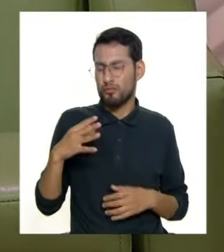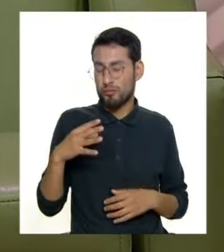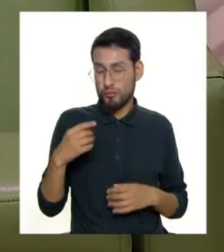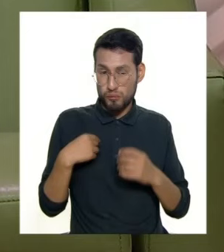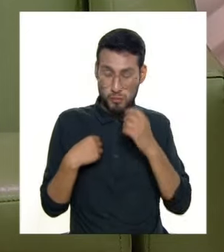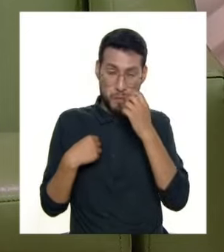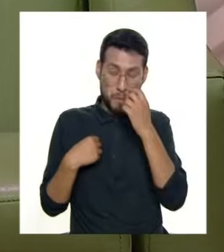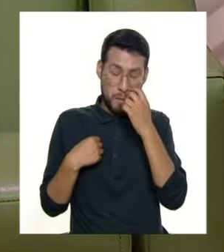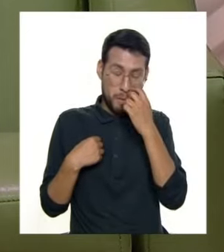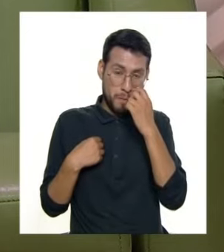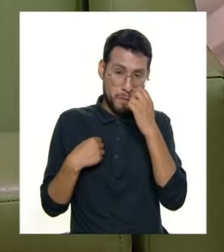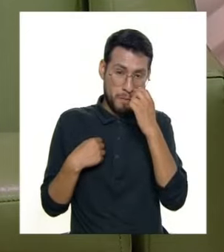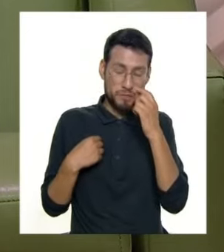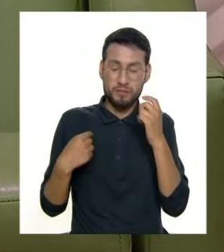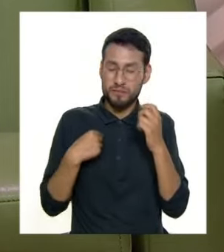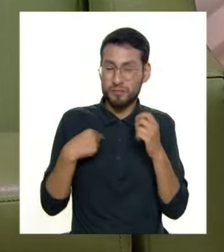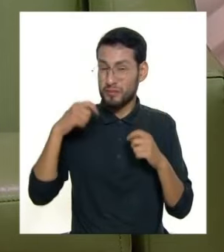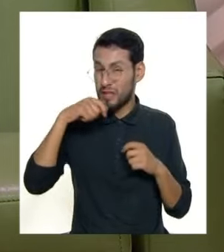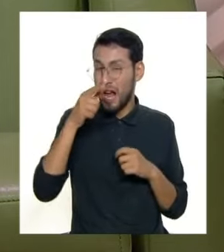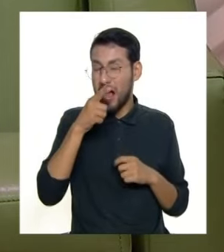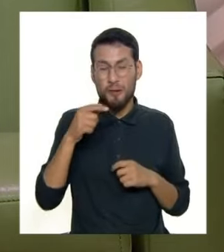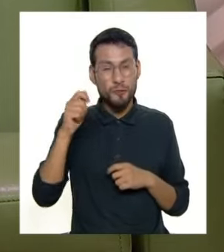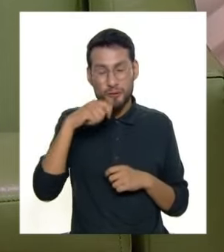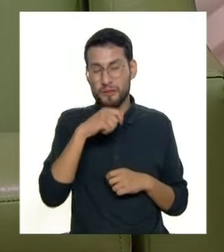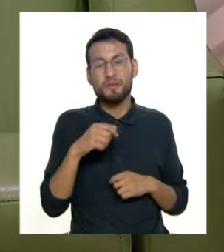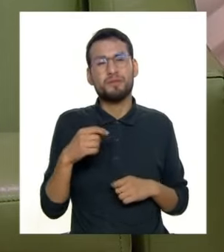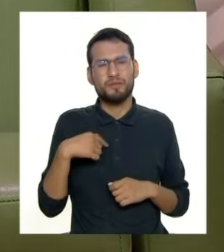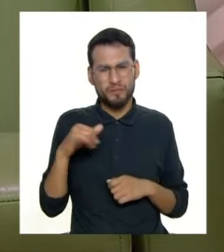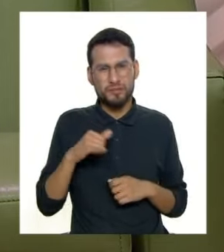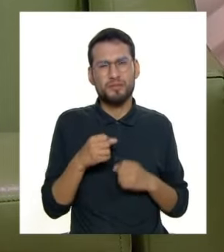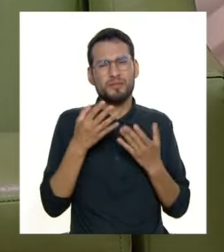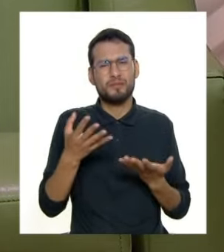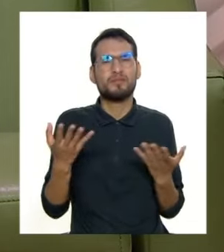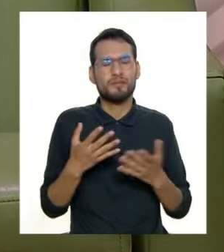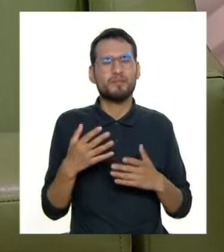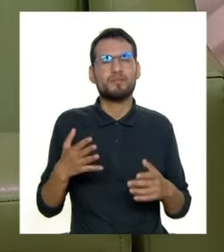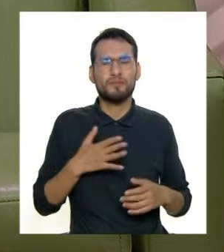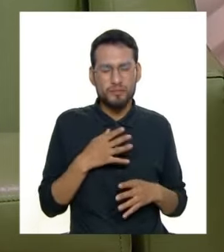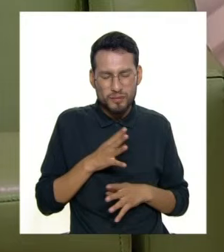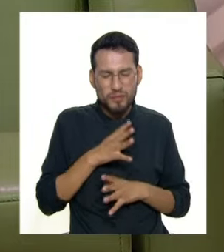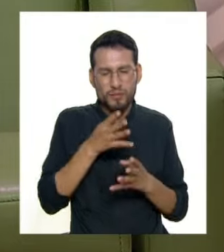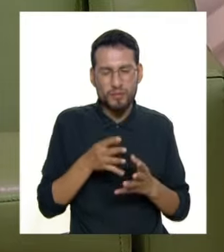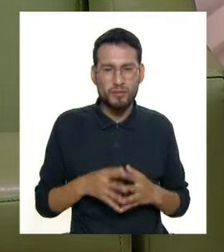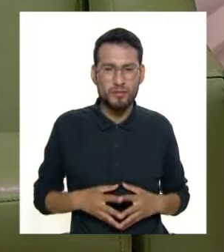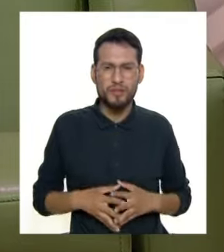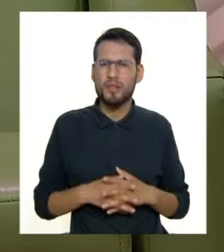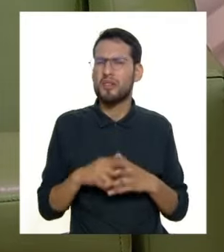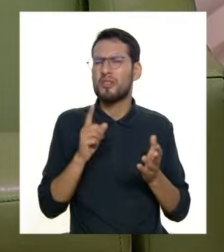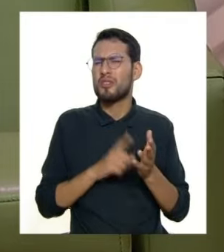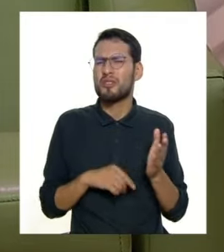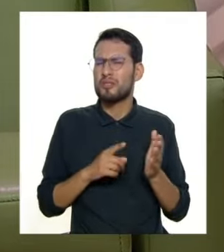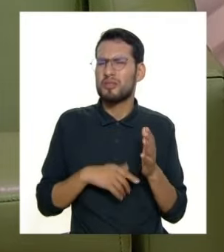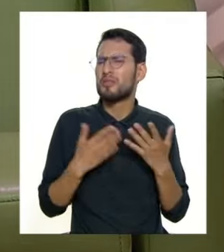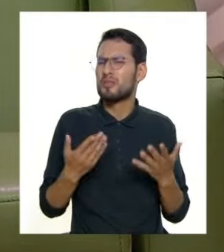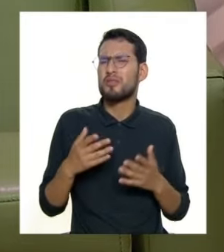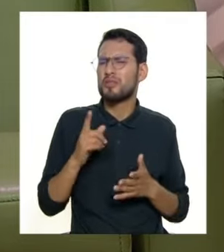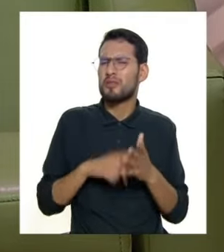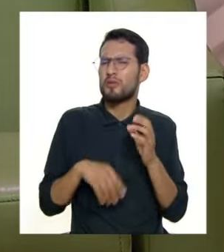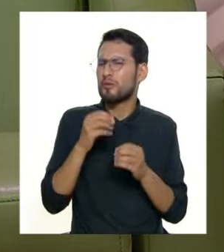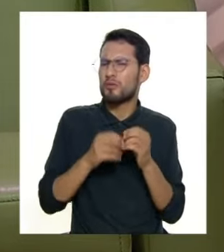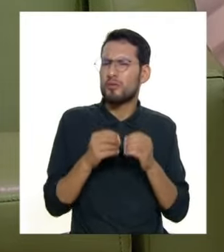me hago la higiene bucal solo con agua, también me induce al vómito. ¿Qué